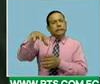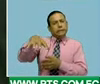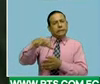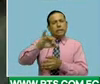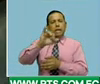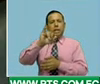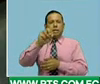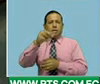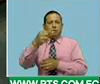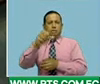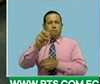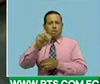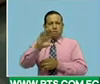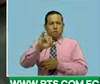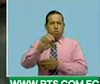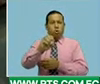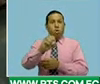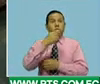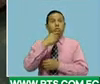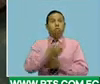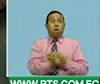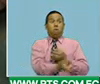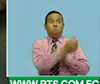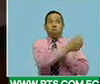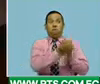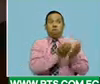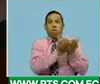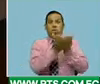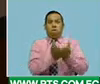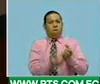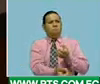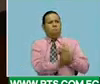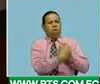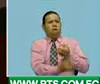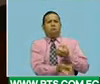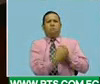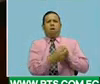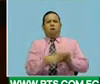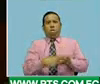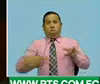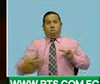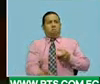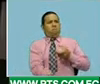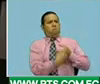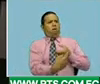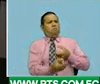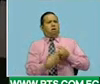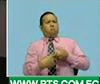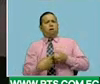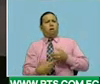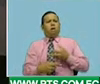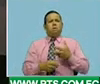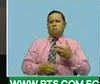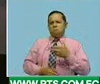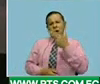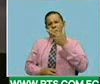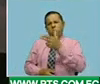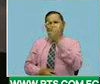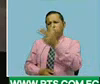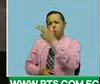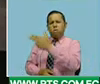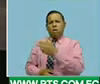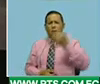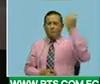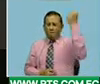alta mar. Y se nos suben y nos encañonan a todos y al otro compañero lo hieren. Le disparan en el brazo, todo. A todos nos metieron golpes. Ahí me